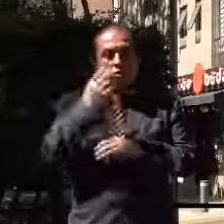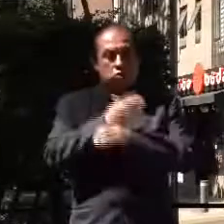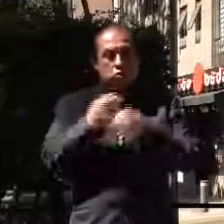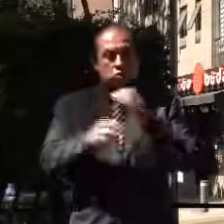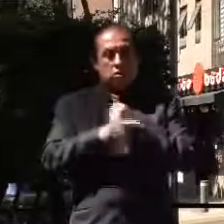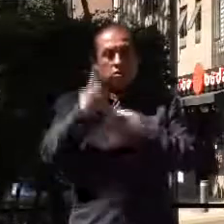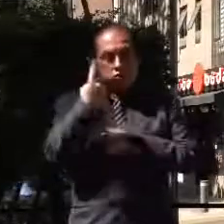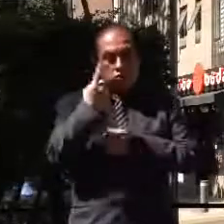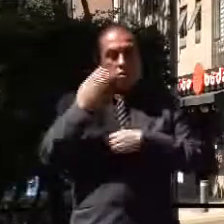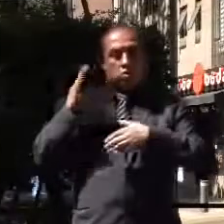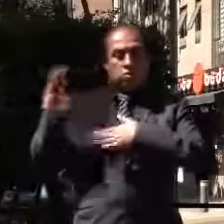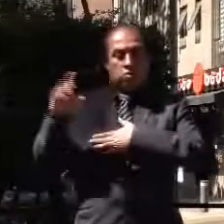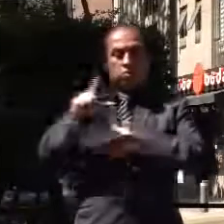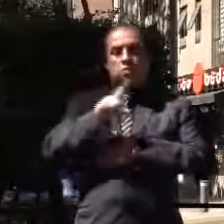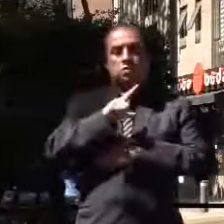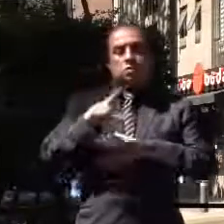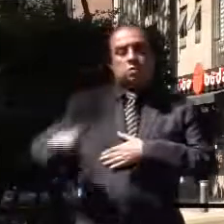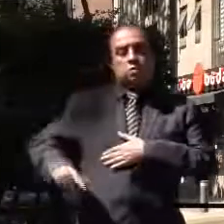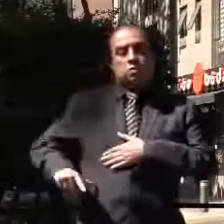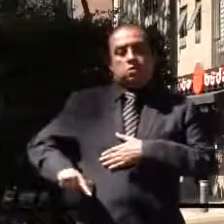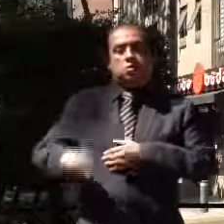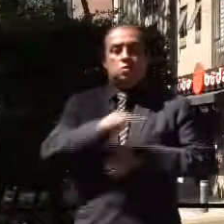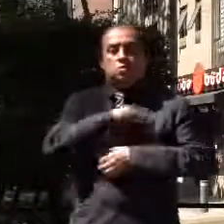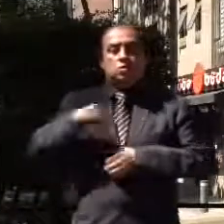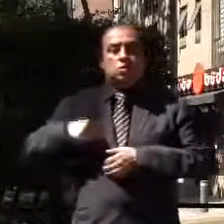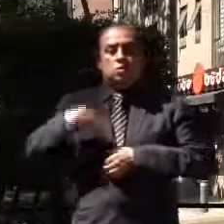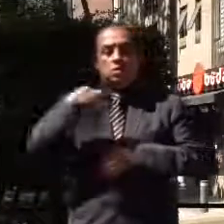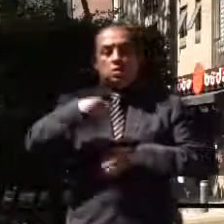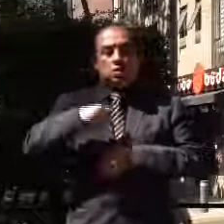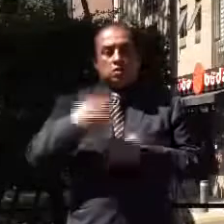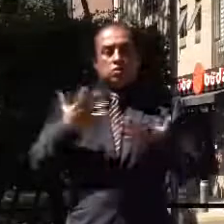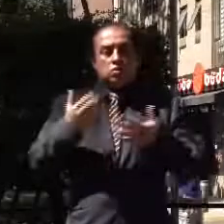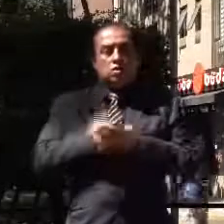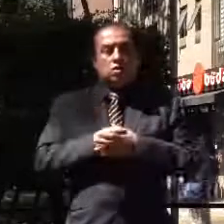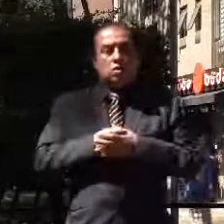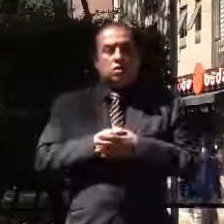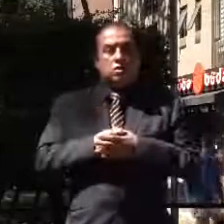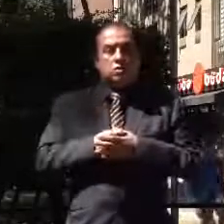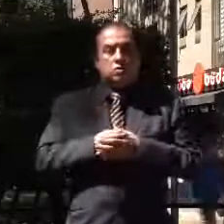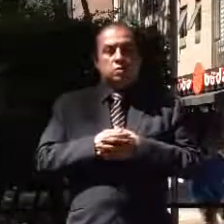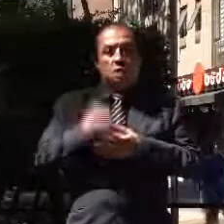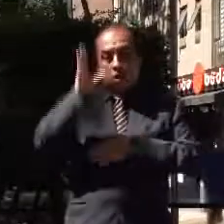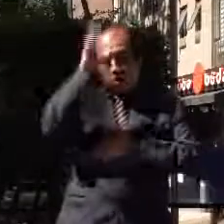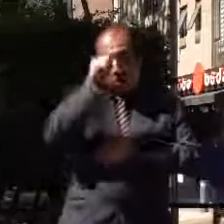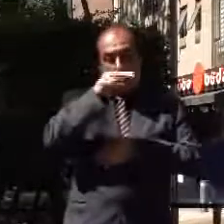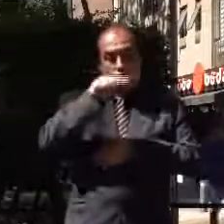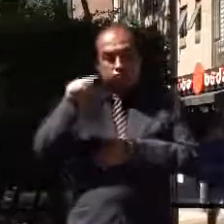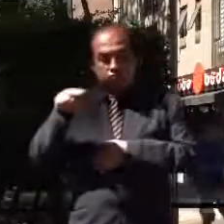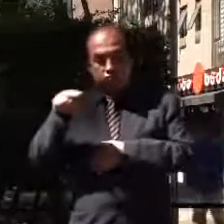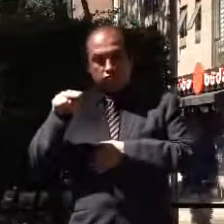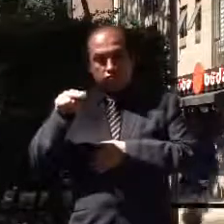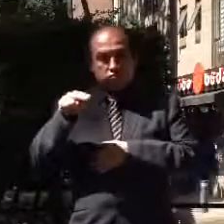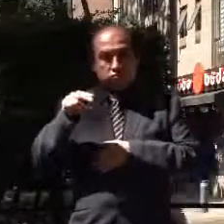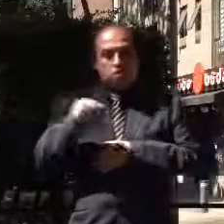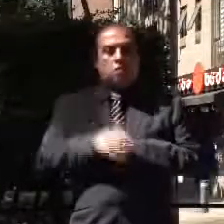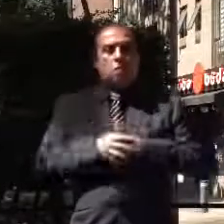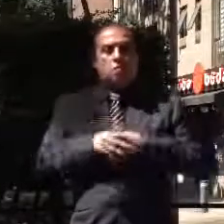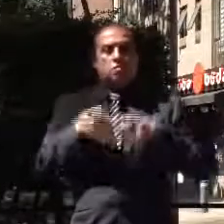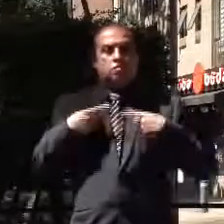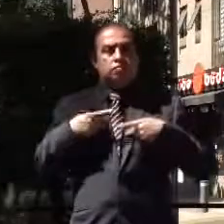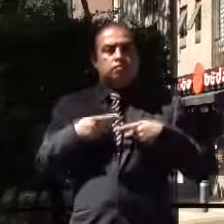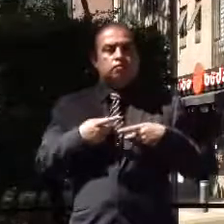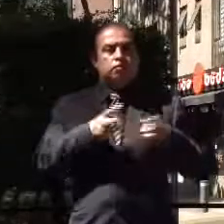el compromiso de nuestro gobierno de que aquí no se hace pacto con ningún criminal. Y segundo,